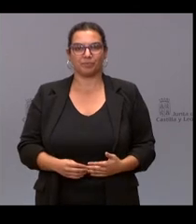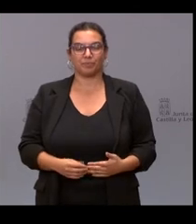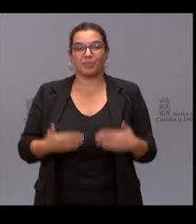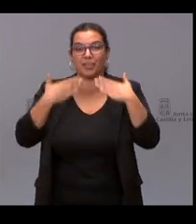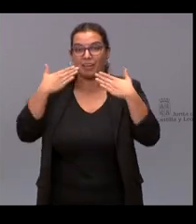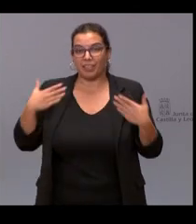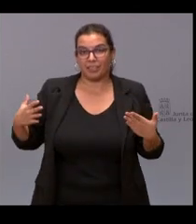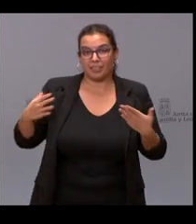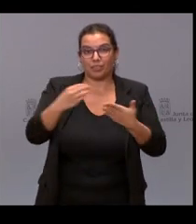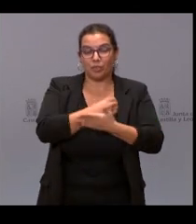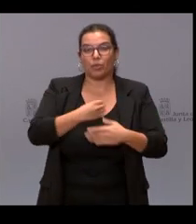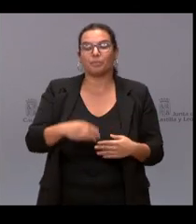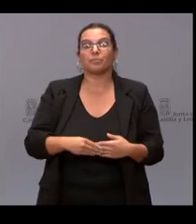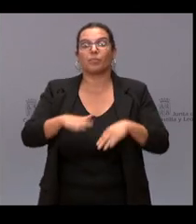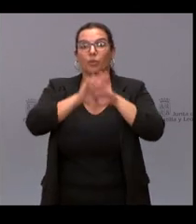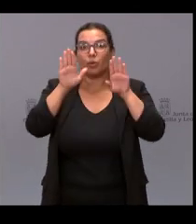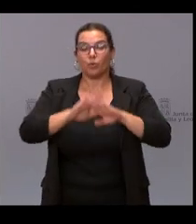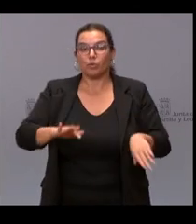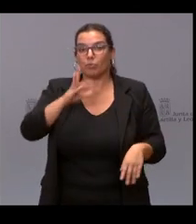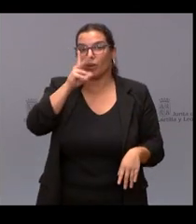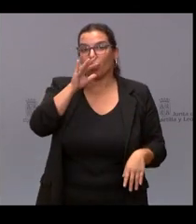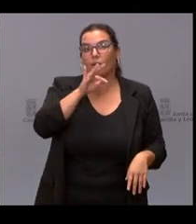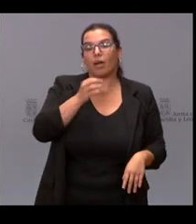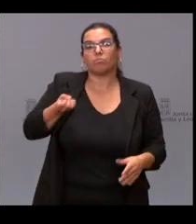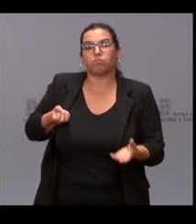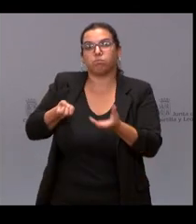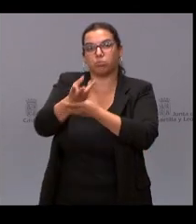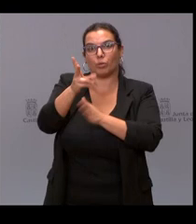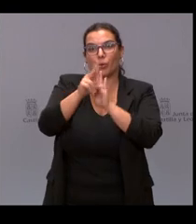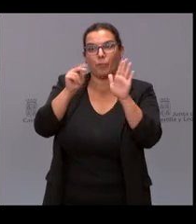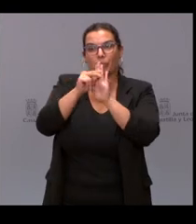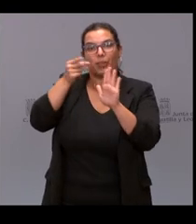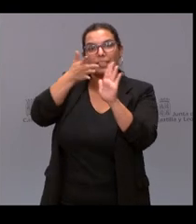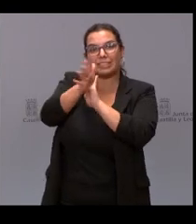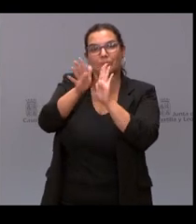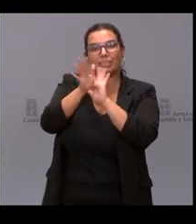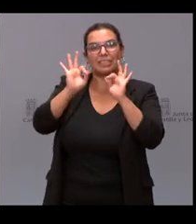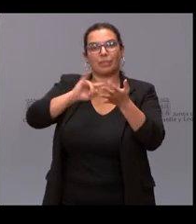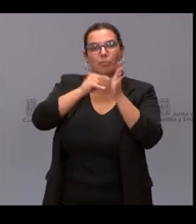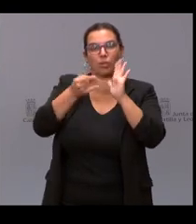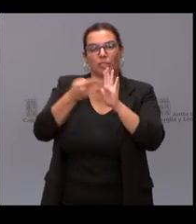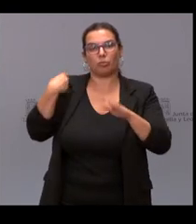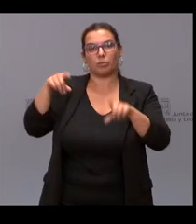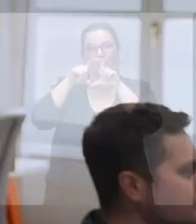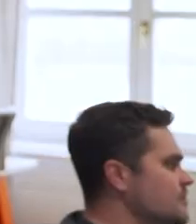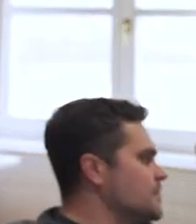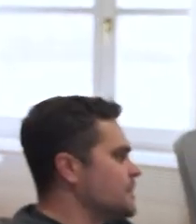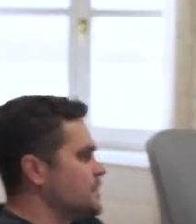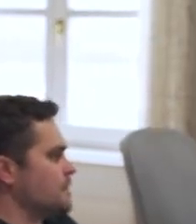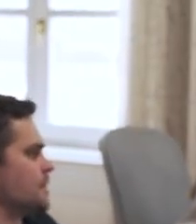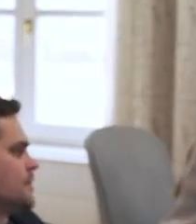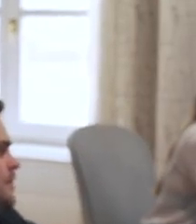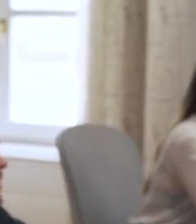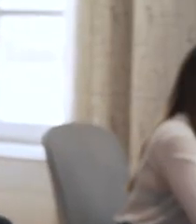Gracias a todos. Para finalizar, damos paso ahora a la proyección de un vídeo explicativo del proyecto de Innovat. Welcome to